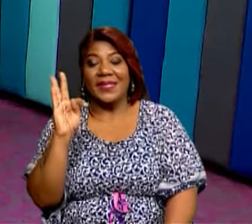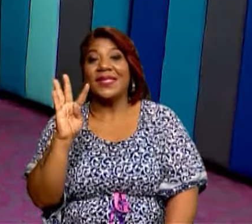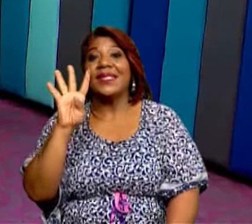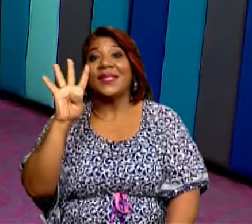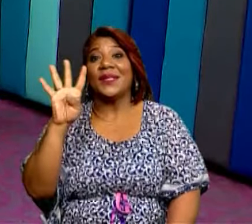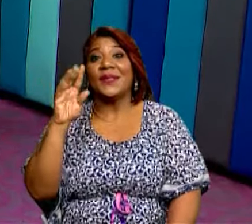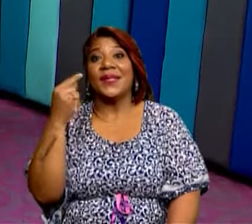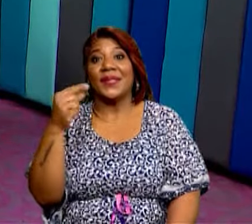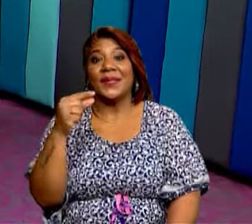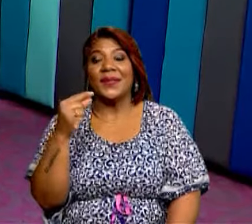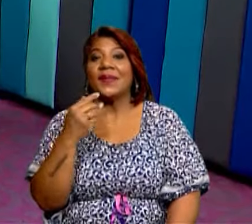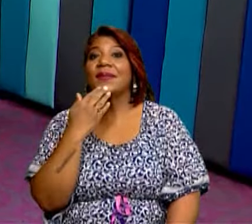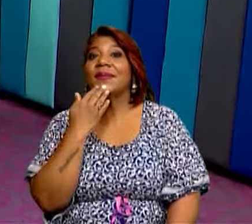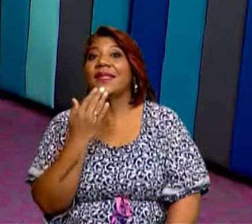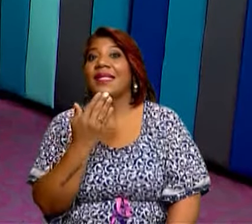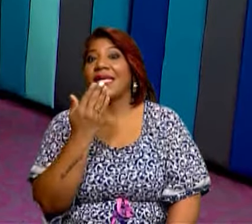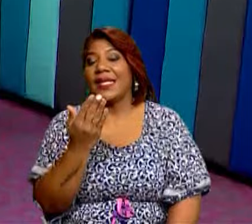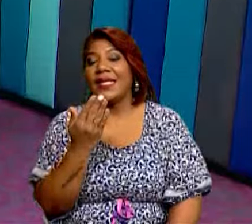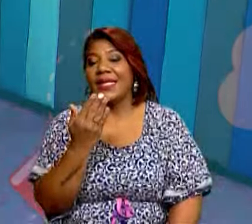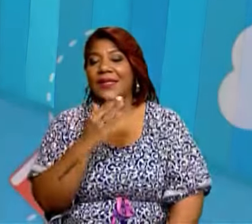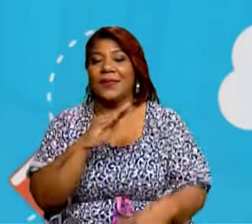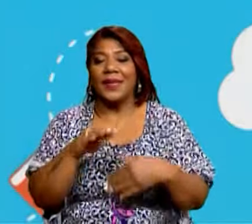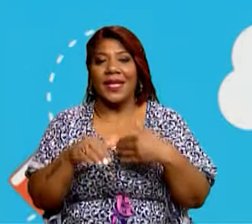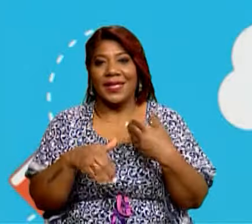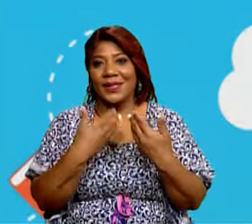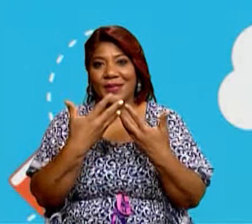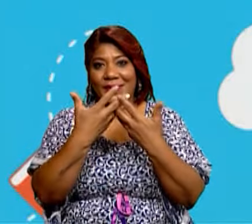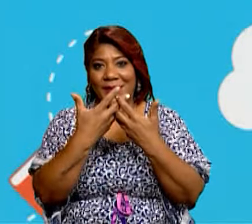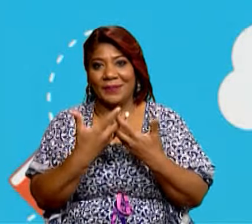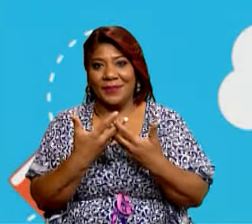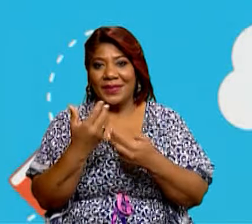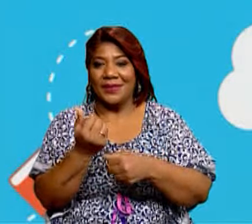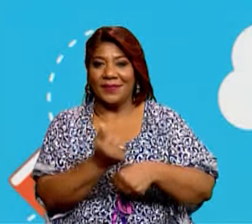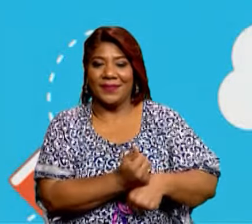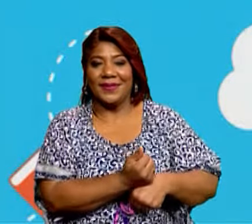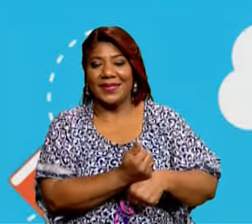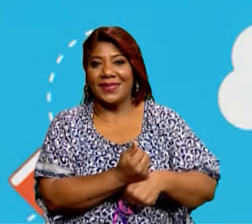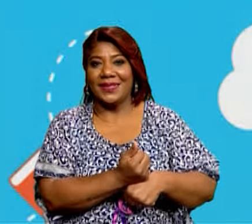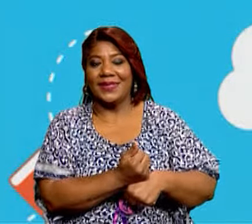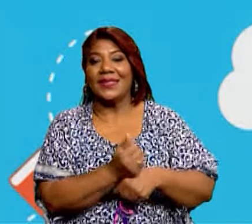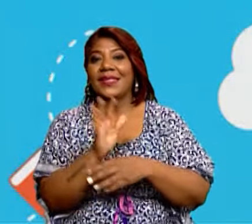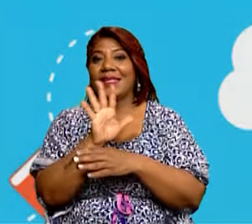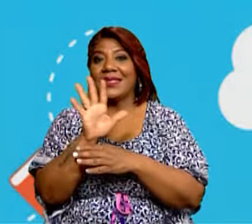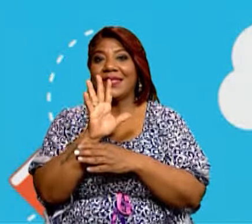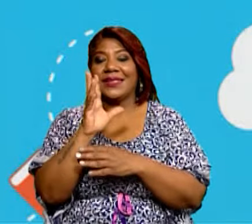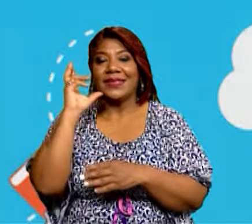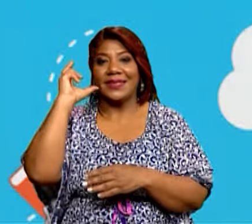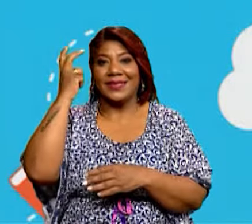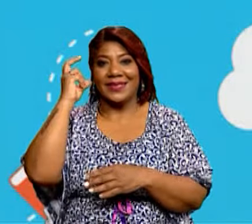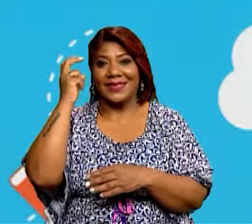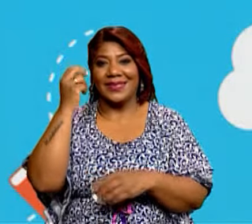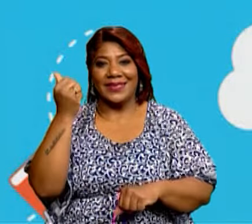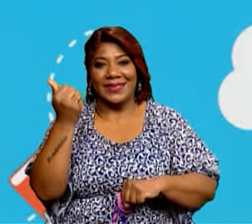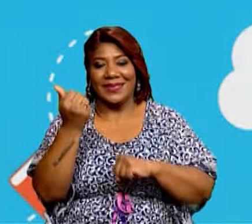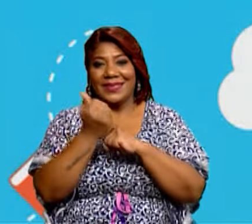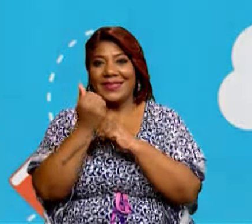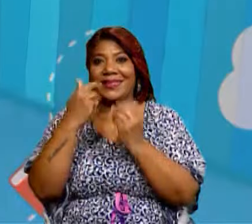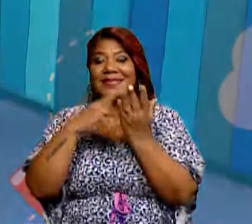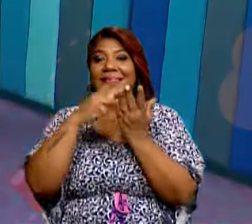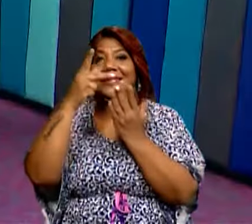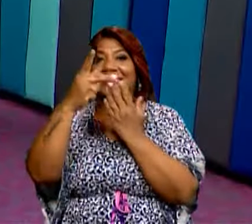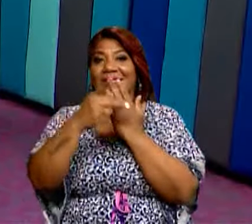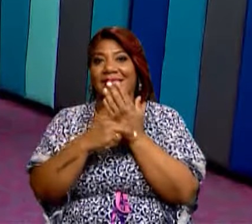PPT. Agradecemos a todas las fundaciones, televisoras, radioemisoras por el